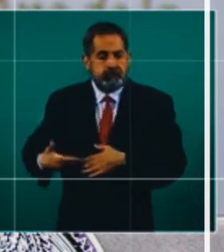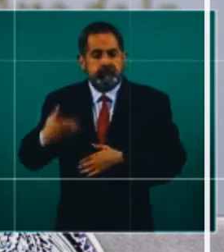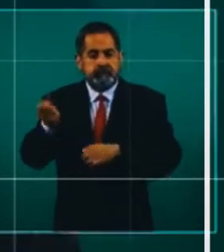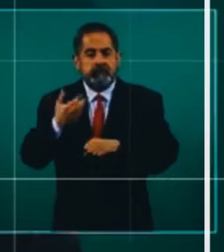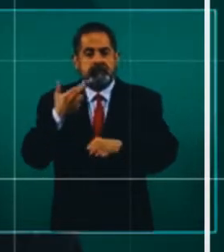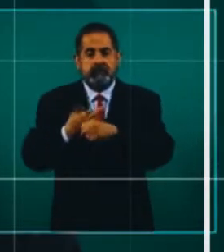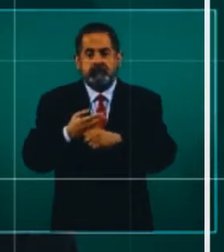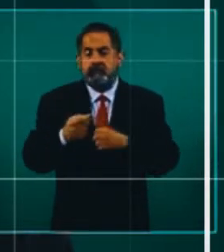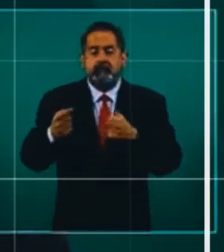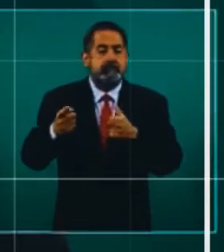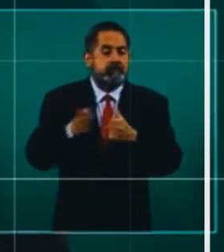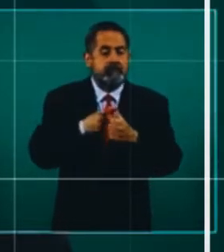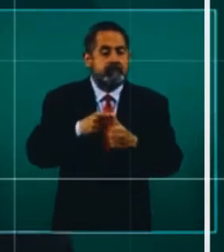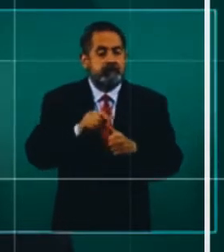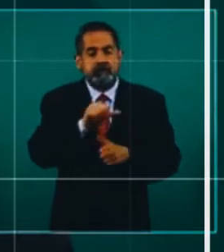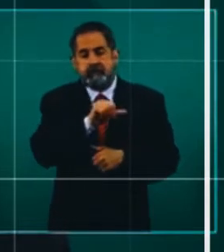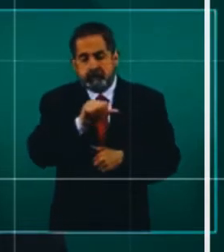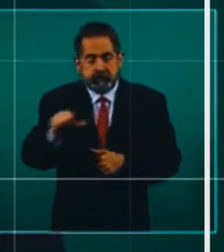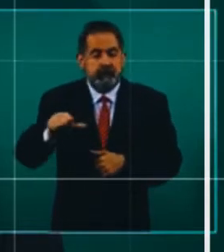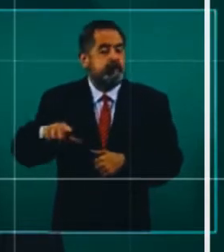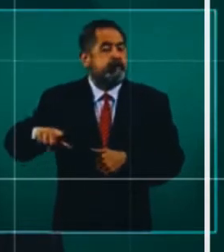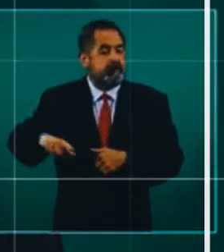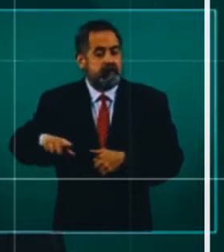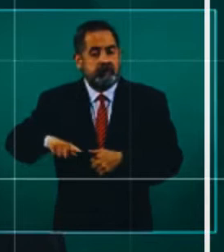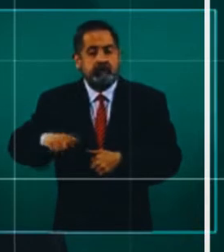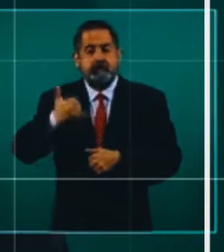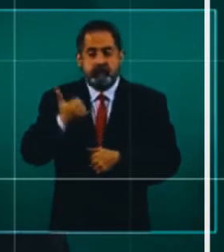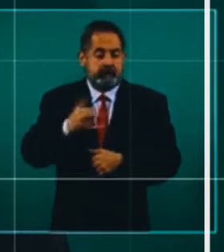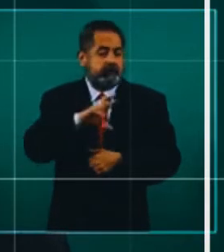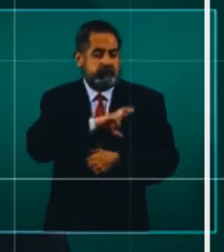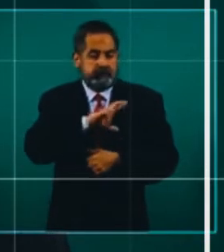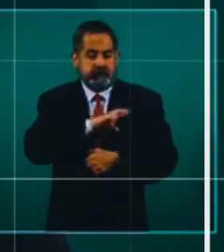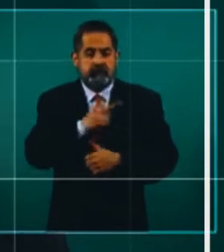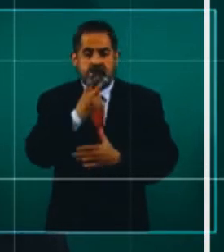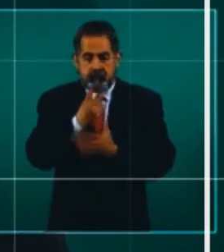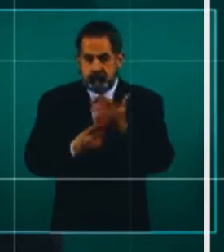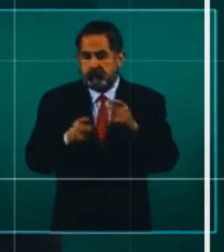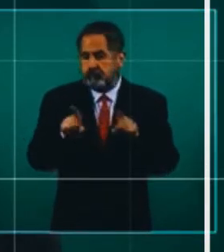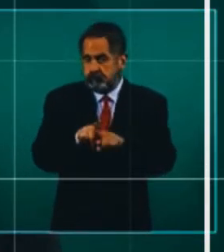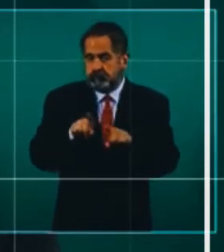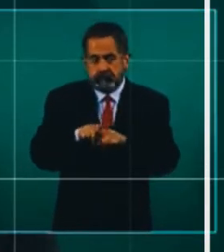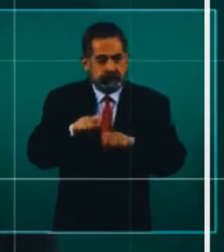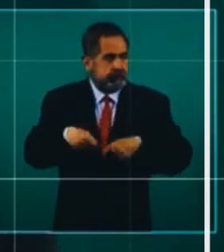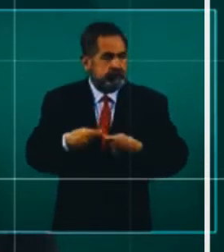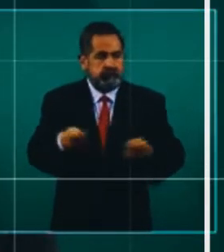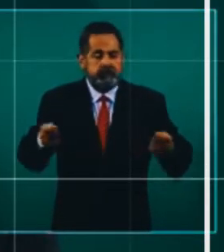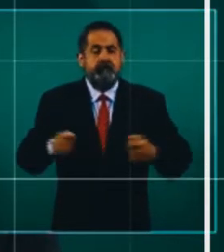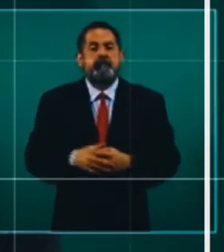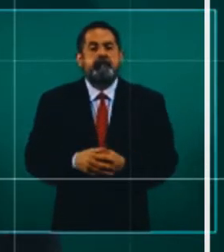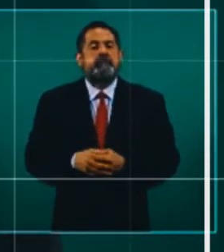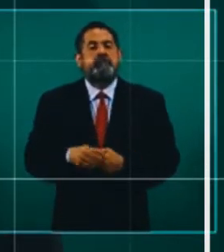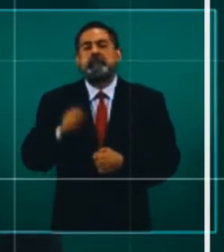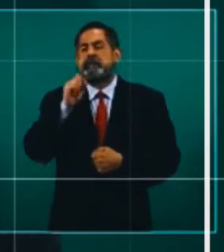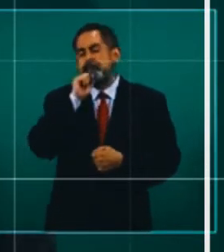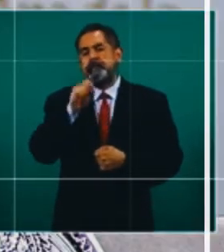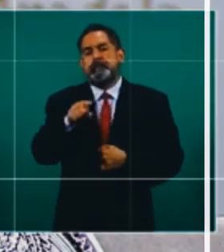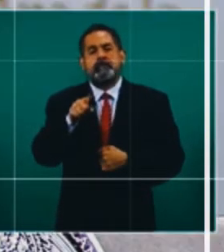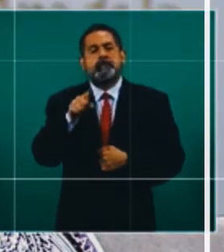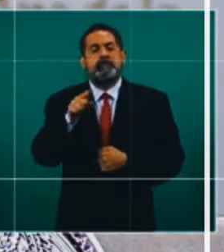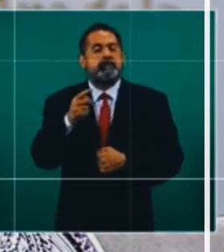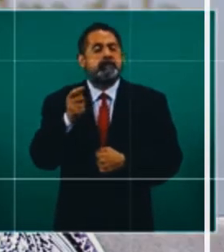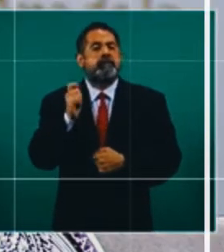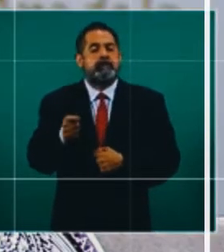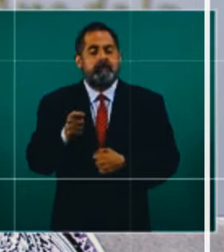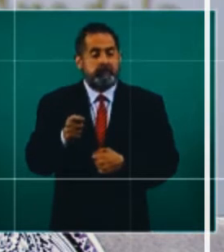se vacunará al sector educativo público y privado. También es importante tener en cuenta que una